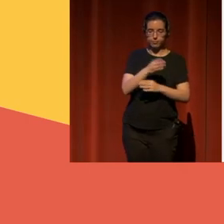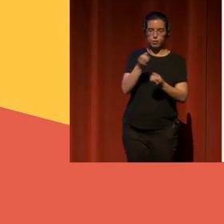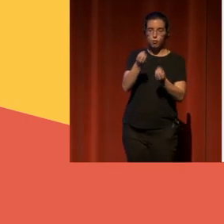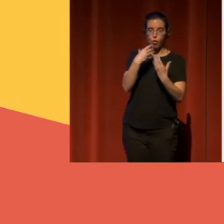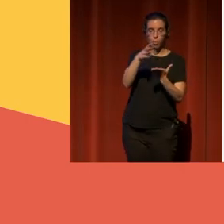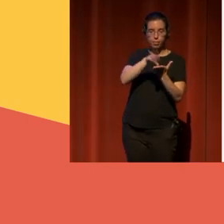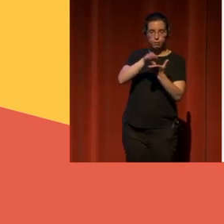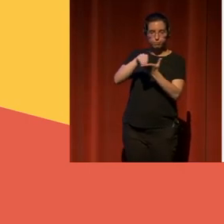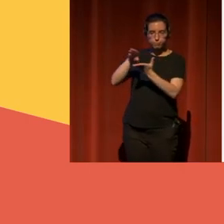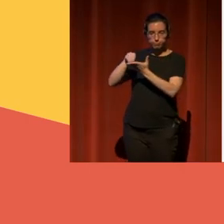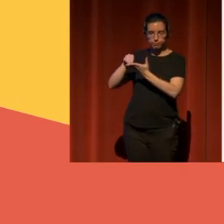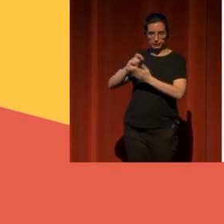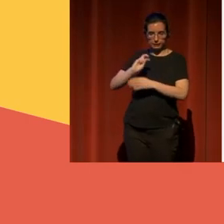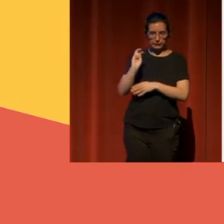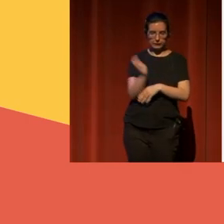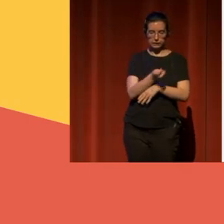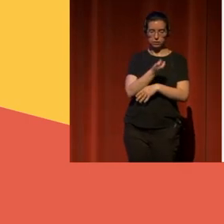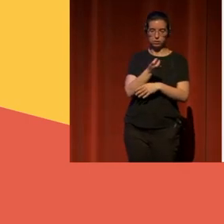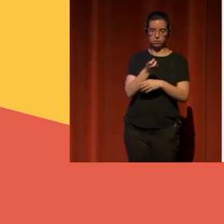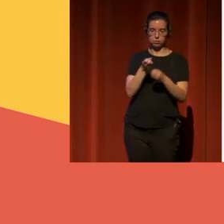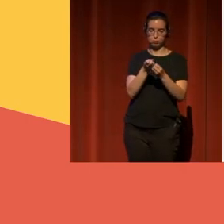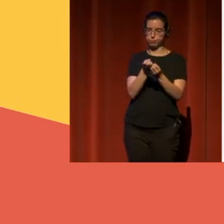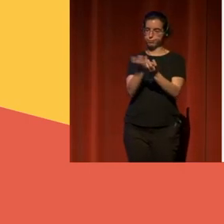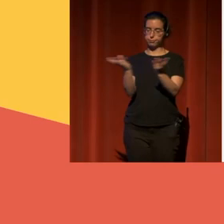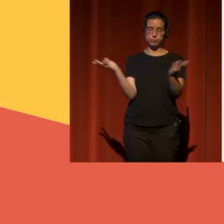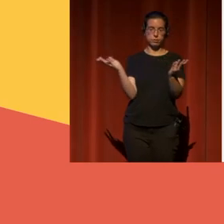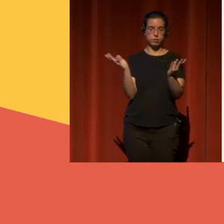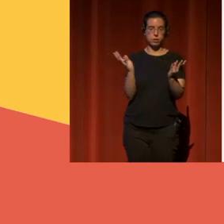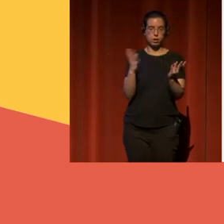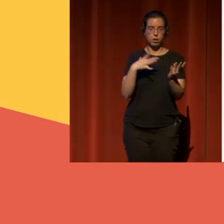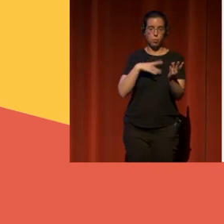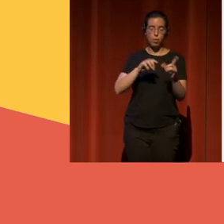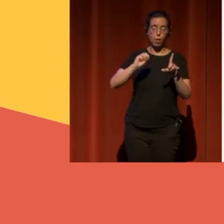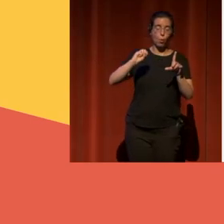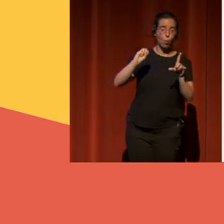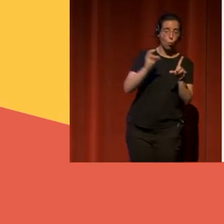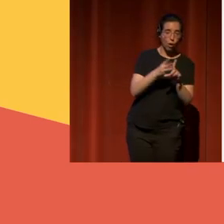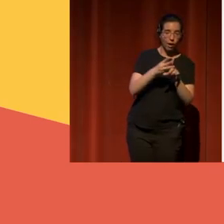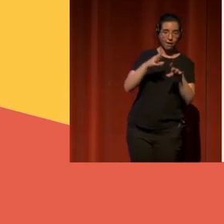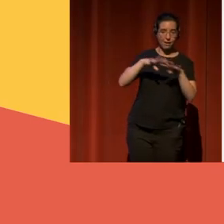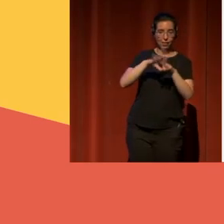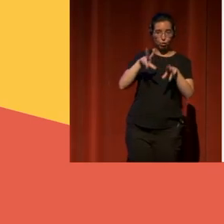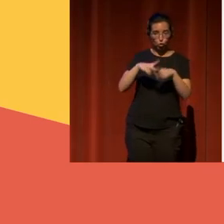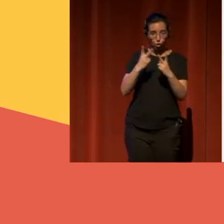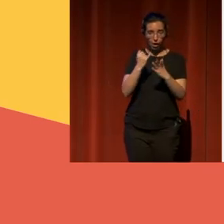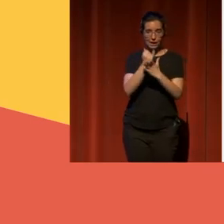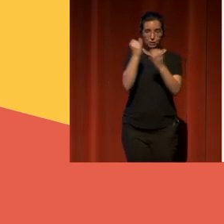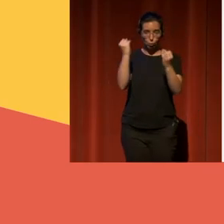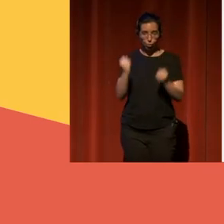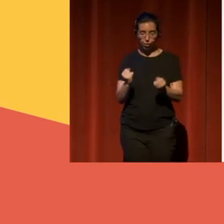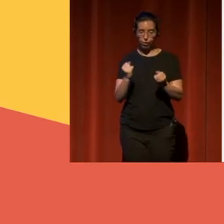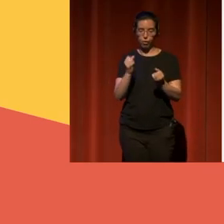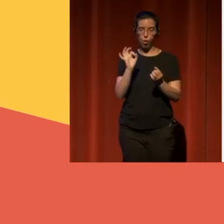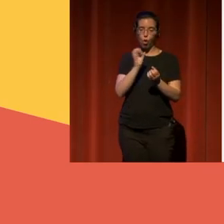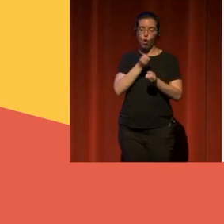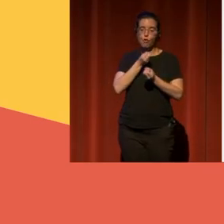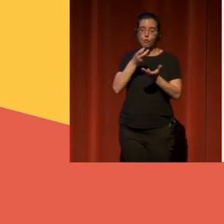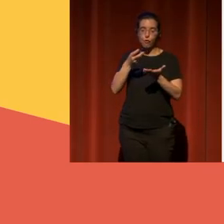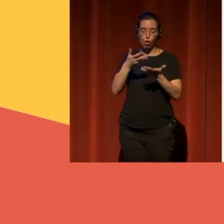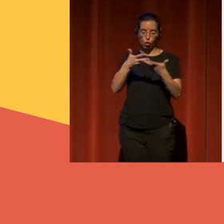de diferentes fuentes, en un abanico que abarca desde las páginas web y redes sociales institucionales a los informes